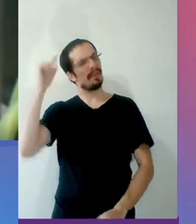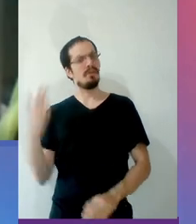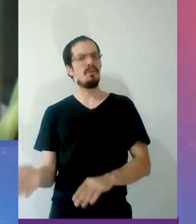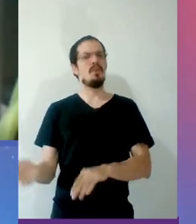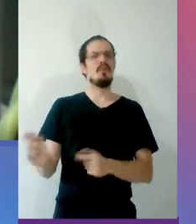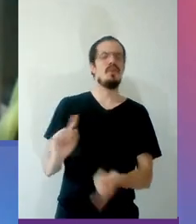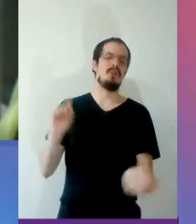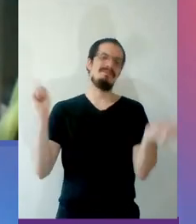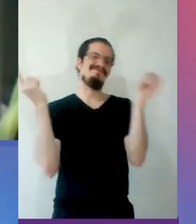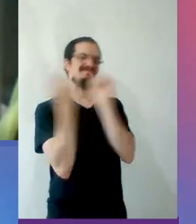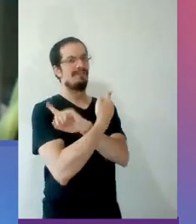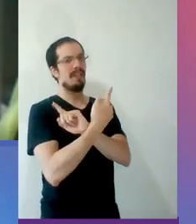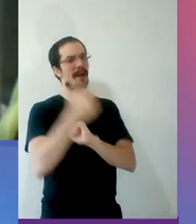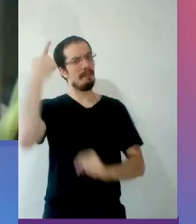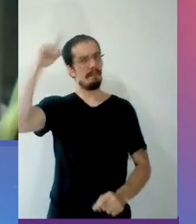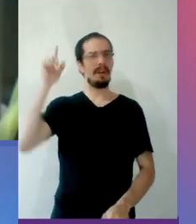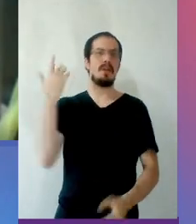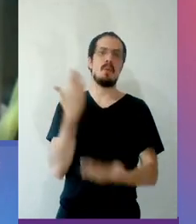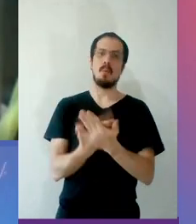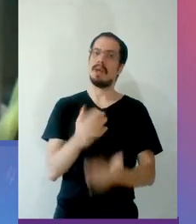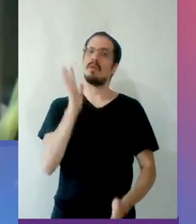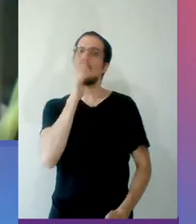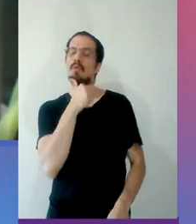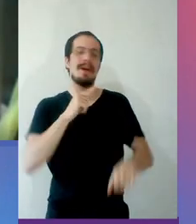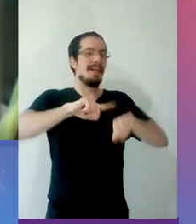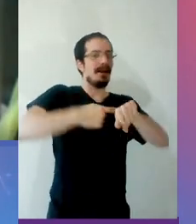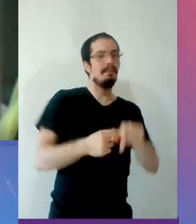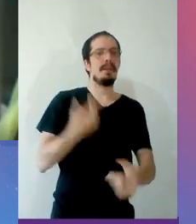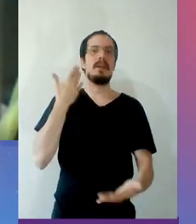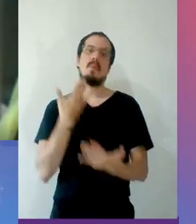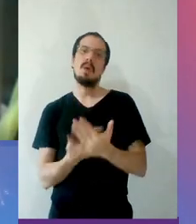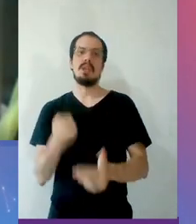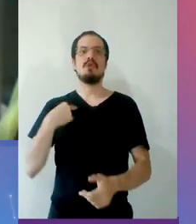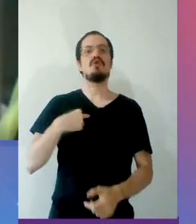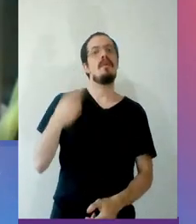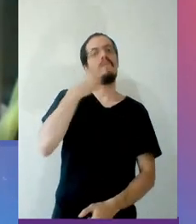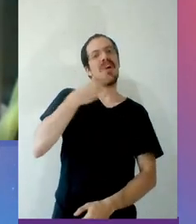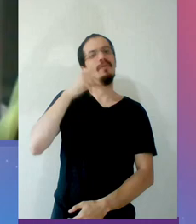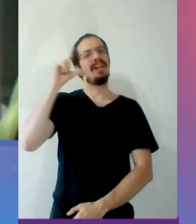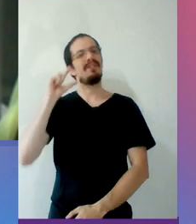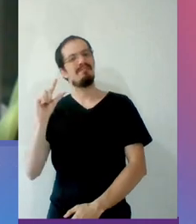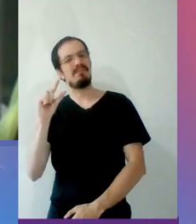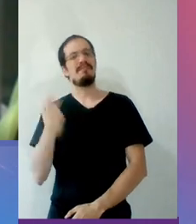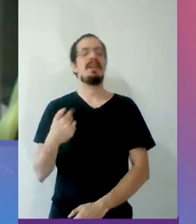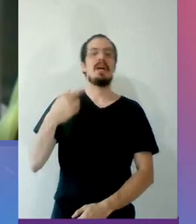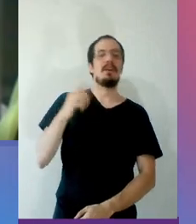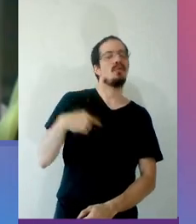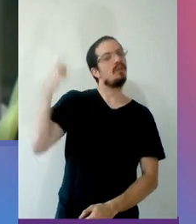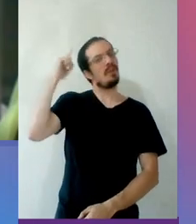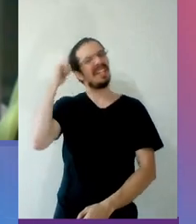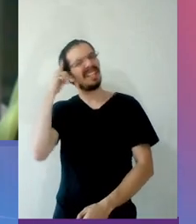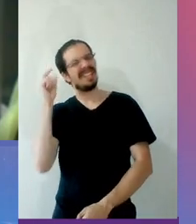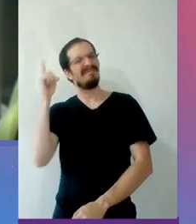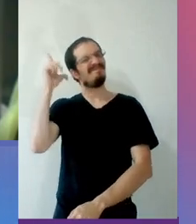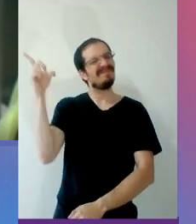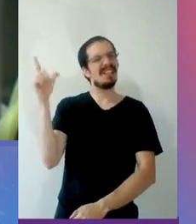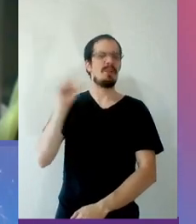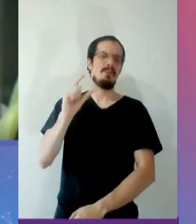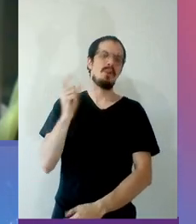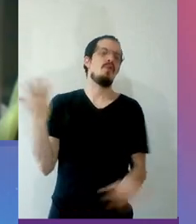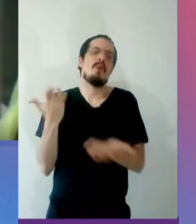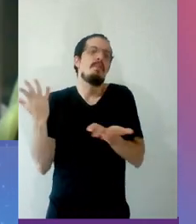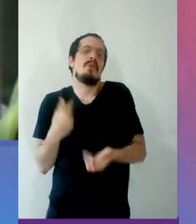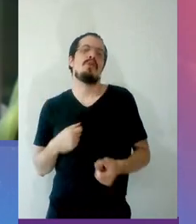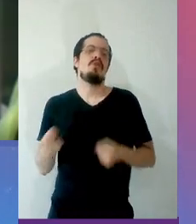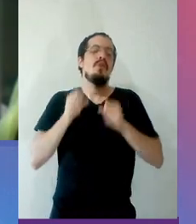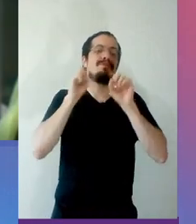tengo estas herramientas, si tengo poco vocabulario, si no entiendo muchas cosas, ¿cómo me doy a entender? El adulto